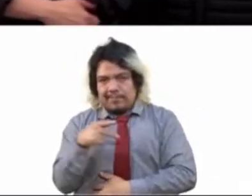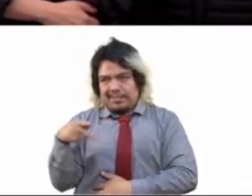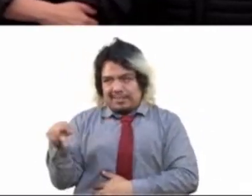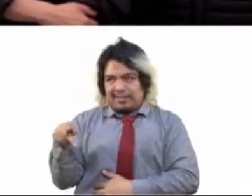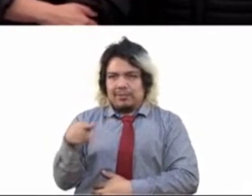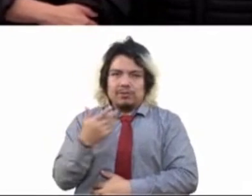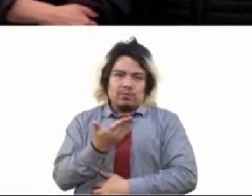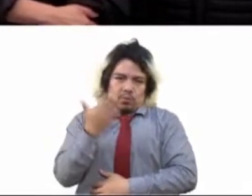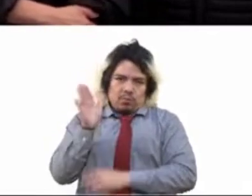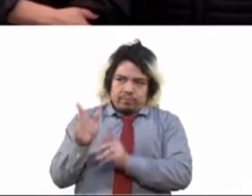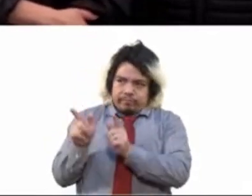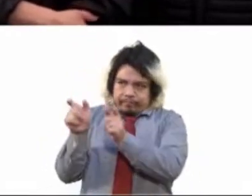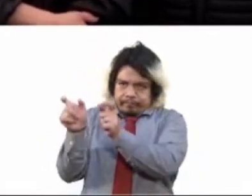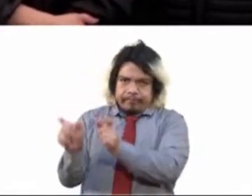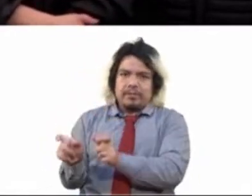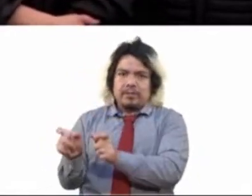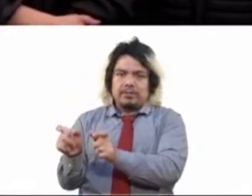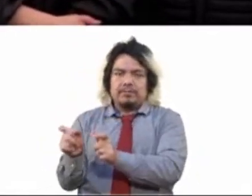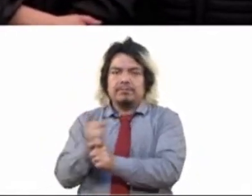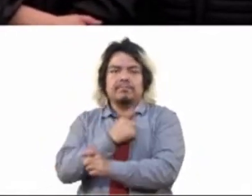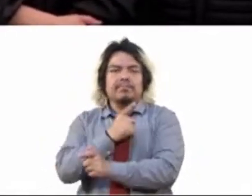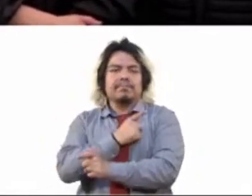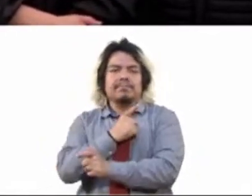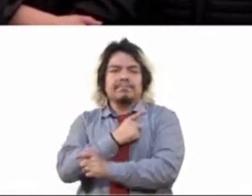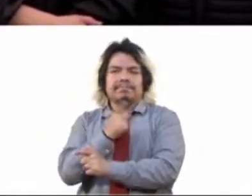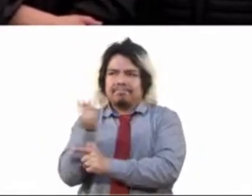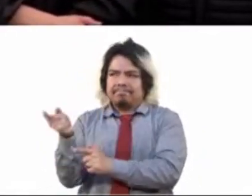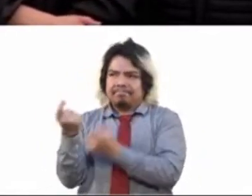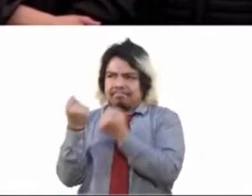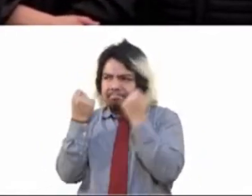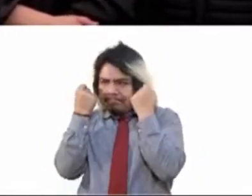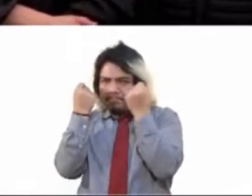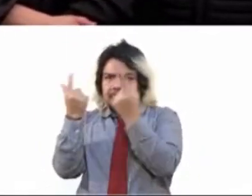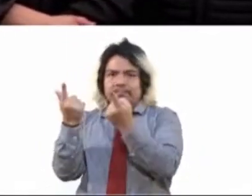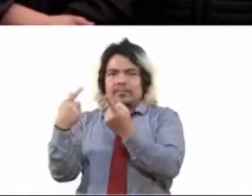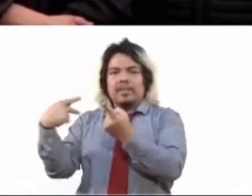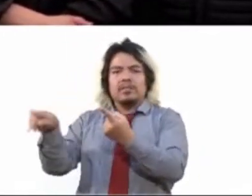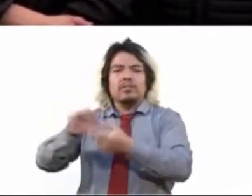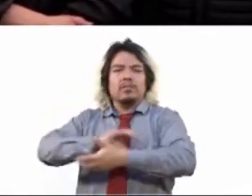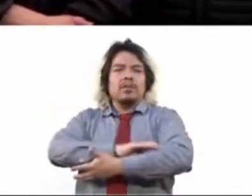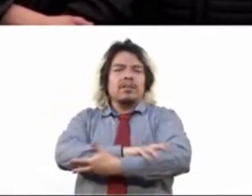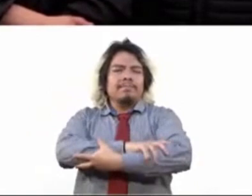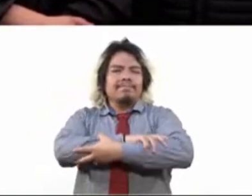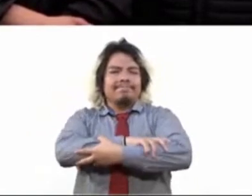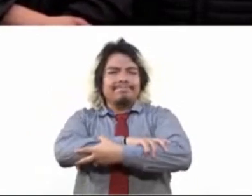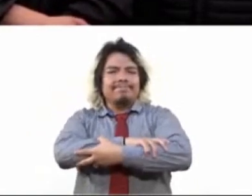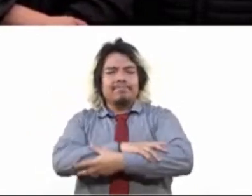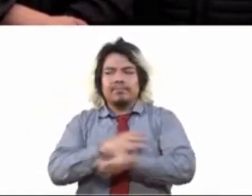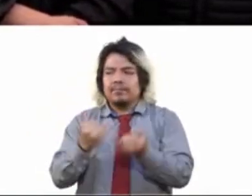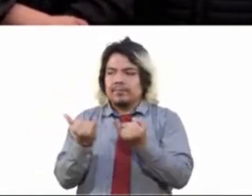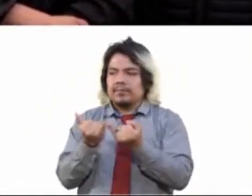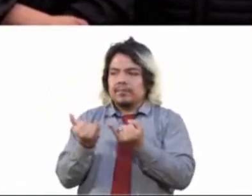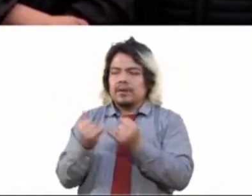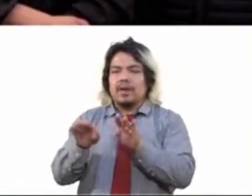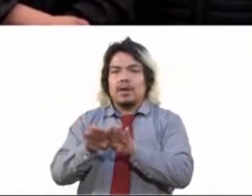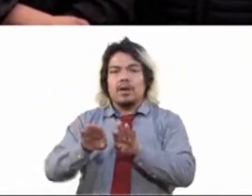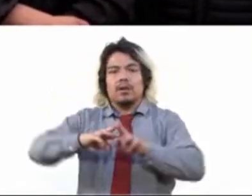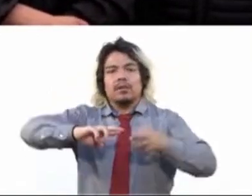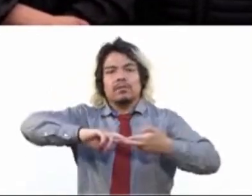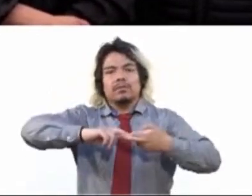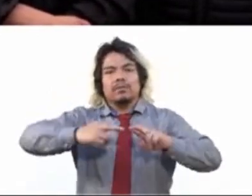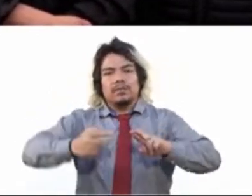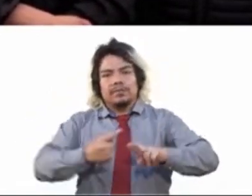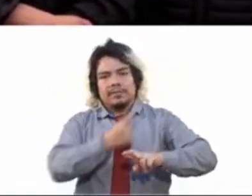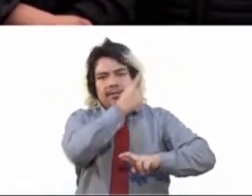posición. Y a refrendar, como siempre, pues la solidaridad y la buena relación que hay entre el